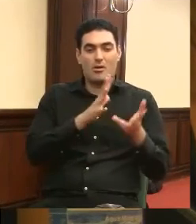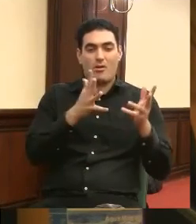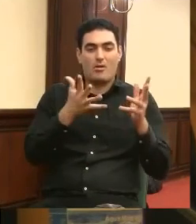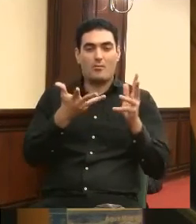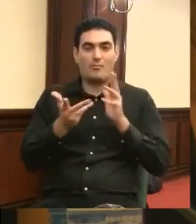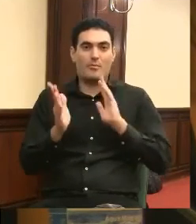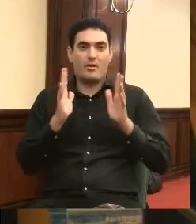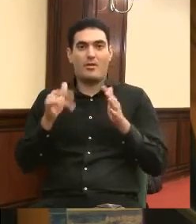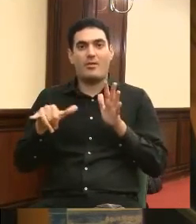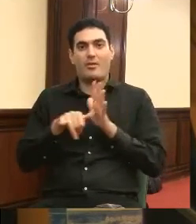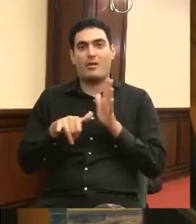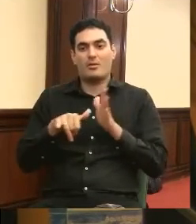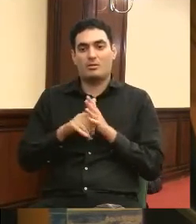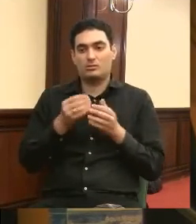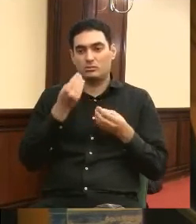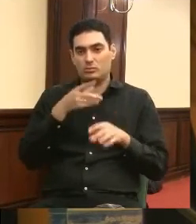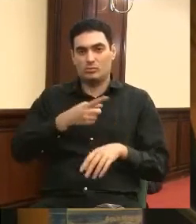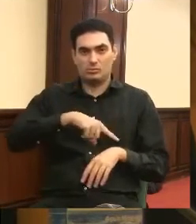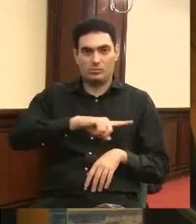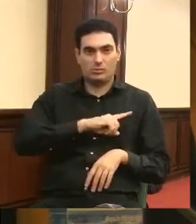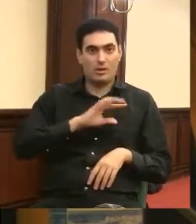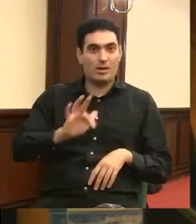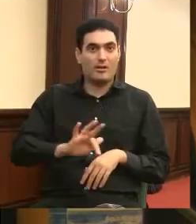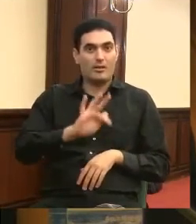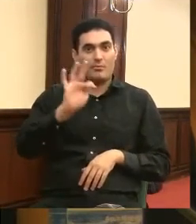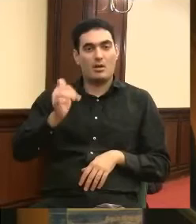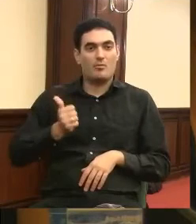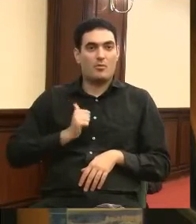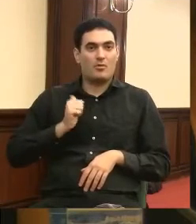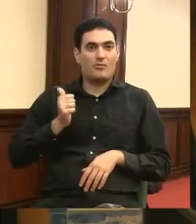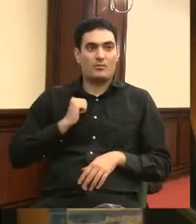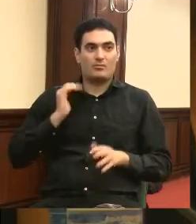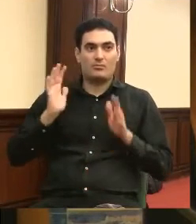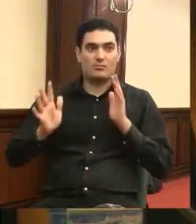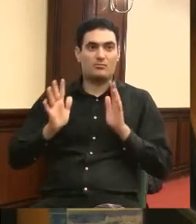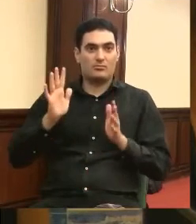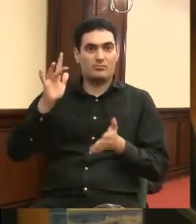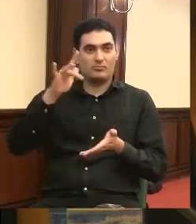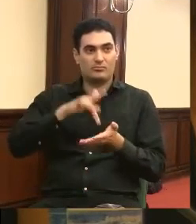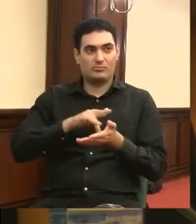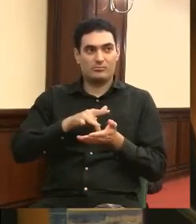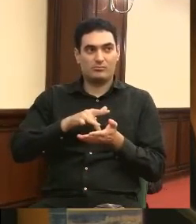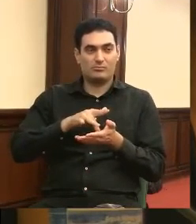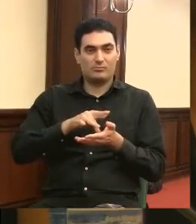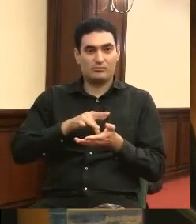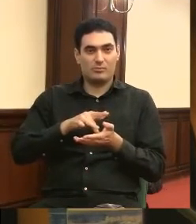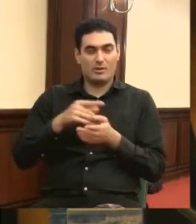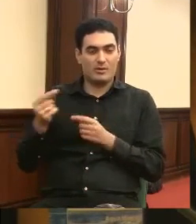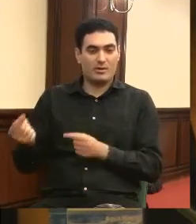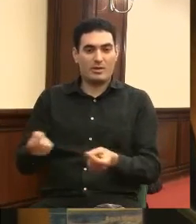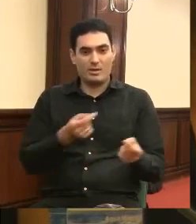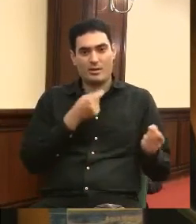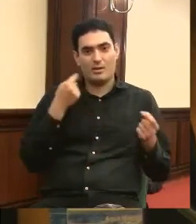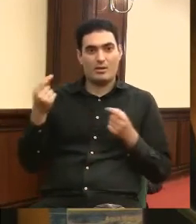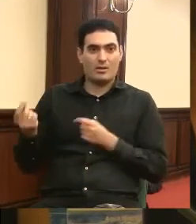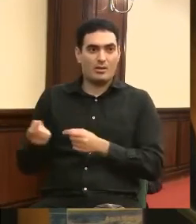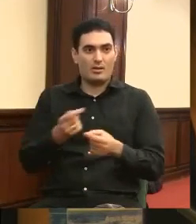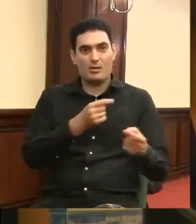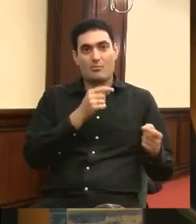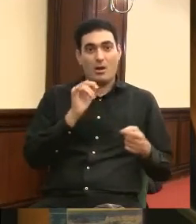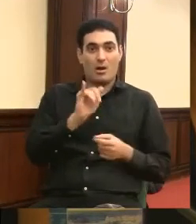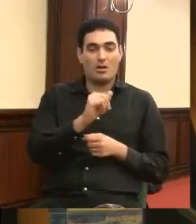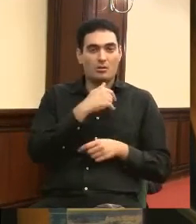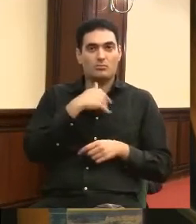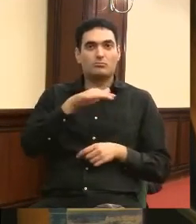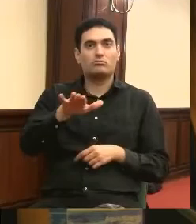más cercanos de nuestra historia. Además, y aprovechando este momento para tener un cierto debate, nos